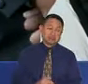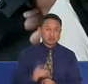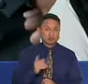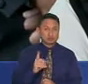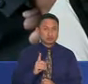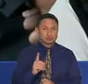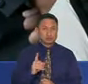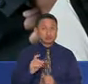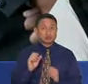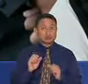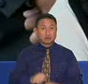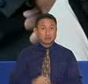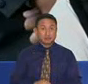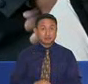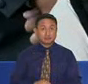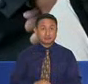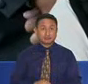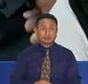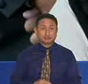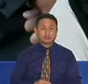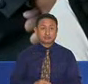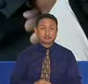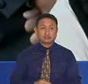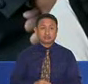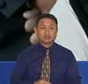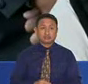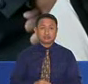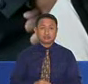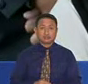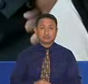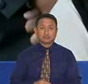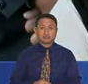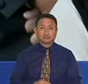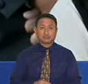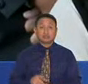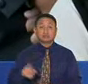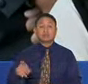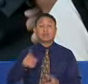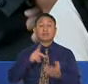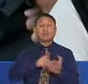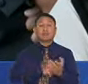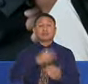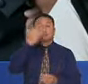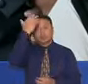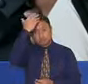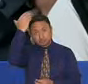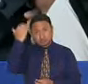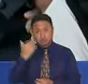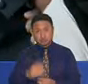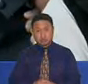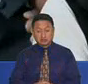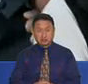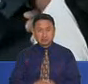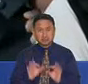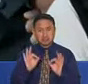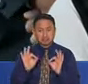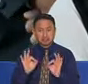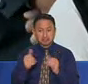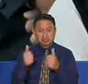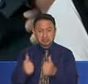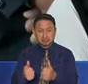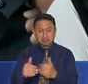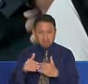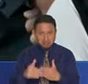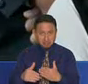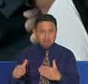por una posible destitución de su candidatura. El proyecto de Fernando Villavicencio está intacto